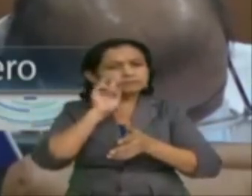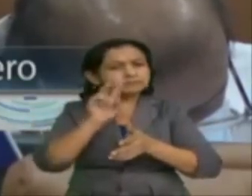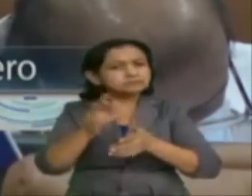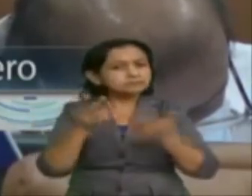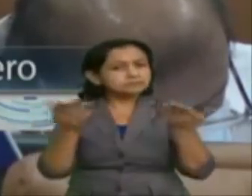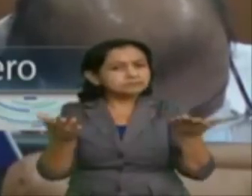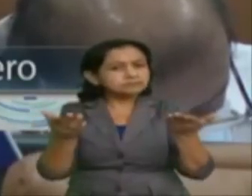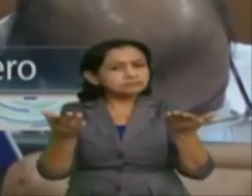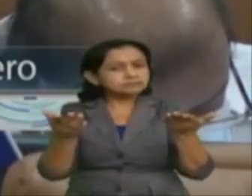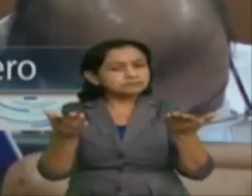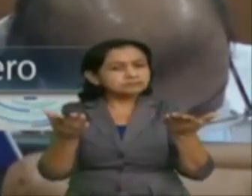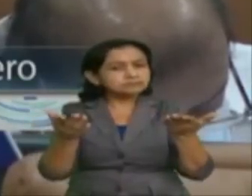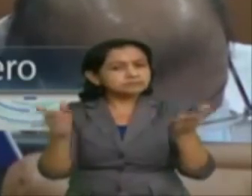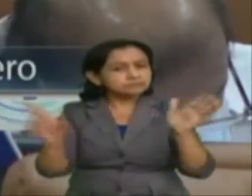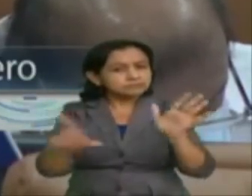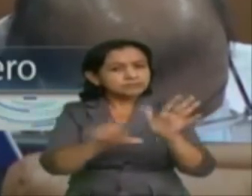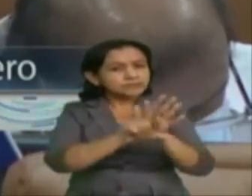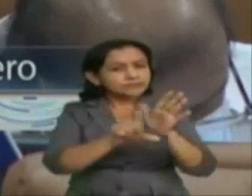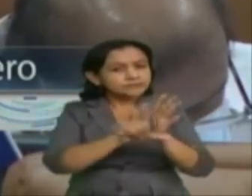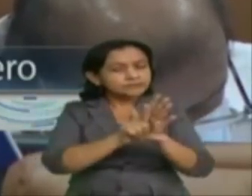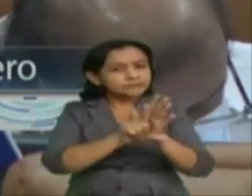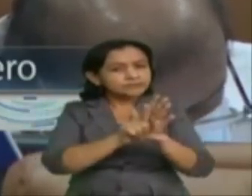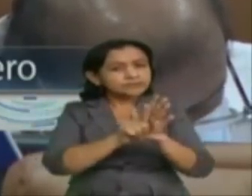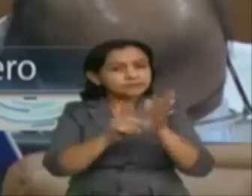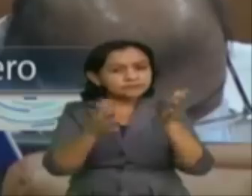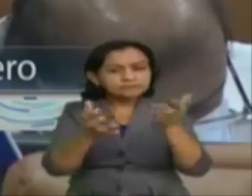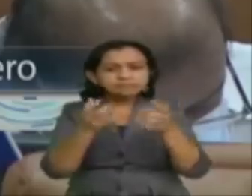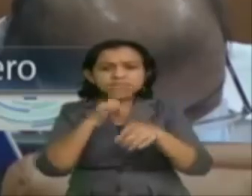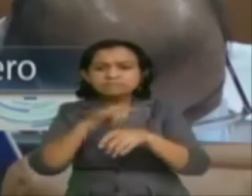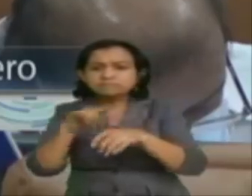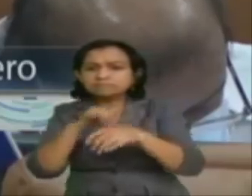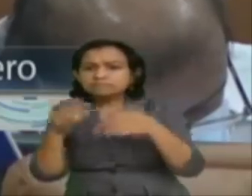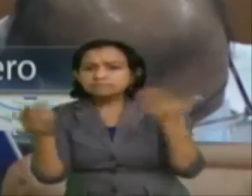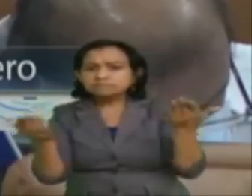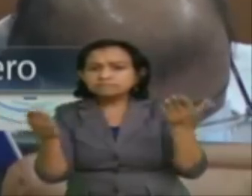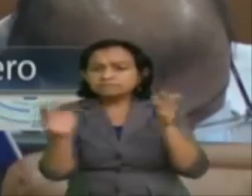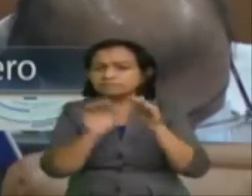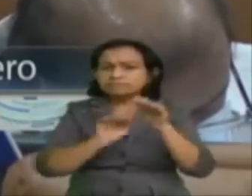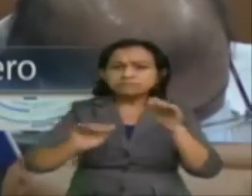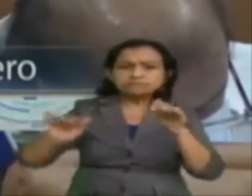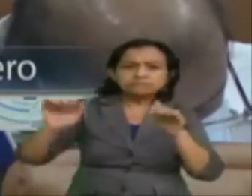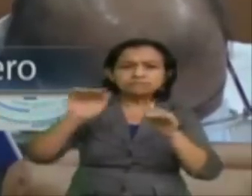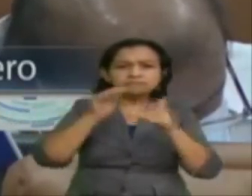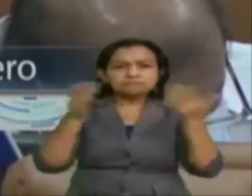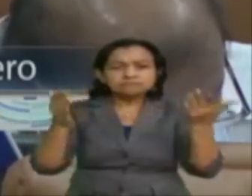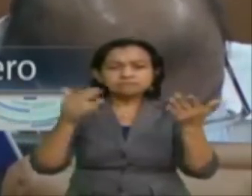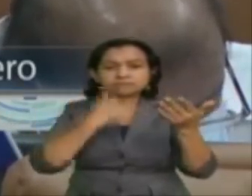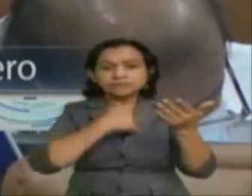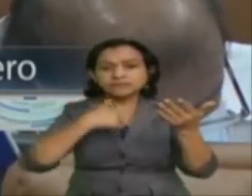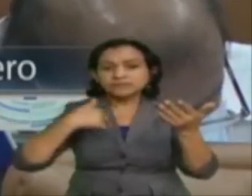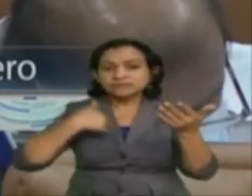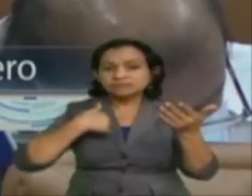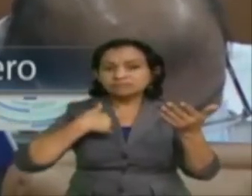con este tipo de leyes, que es lo que se busca, más que intervenir